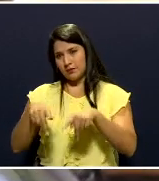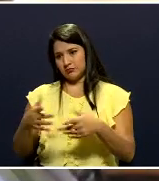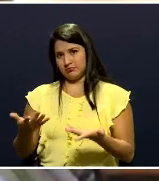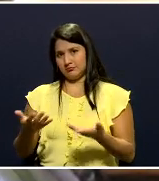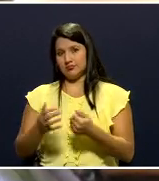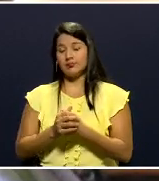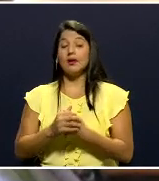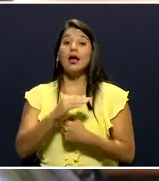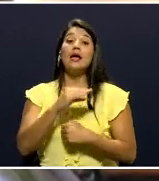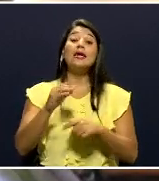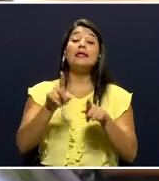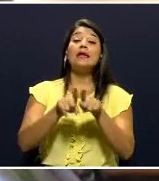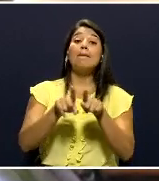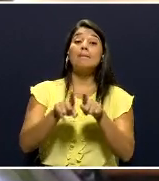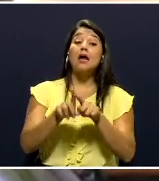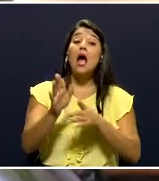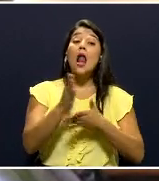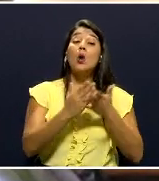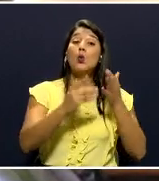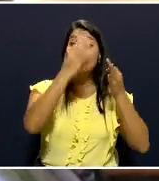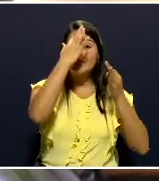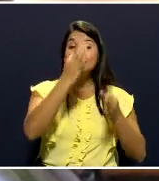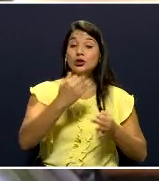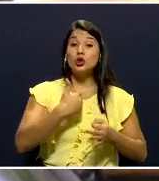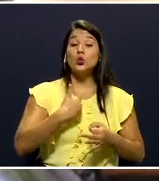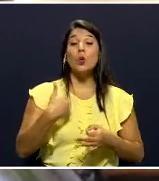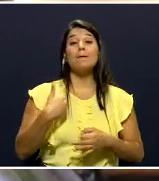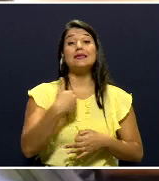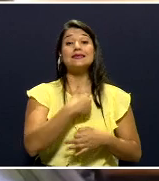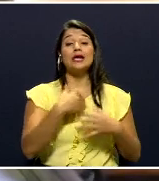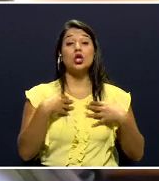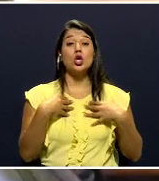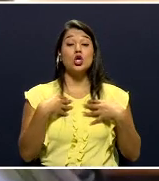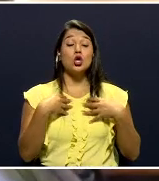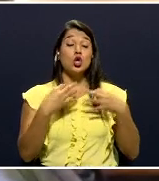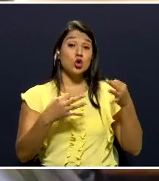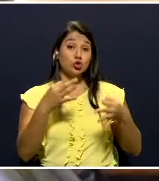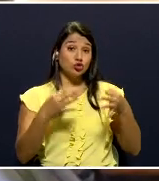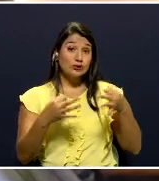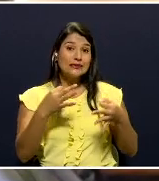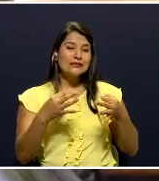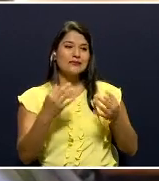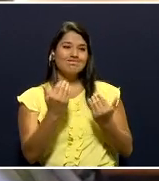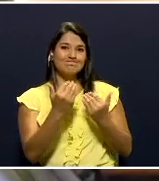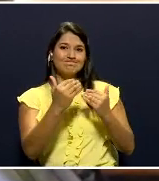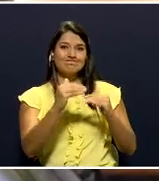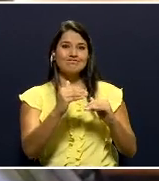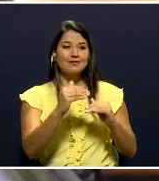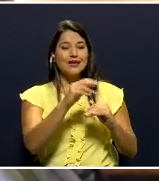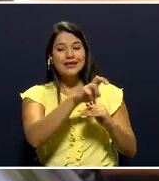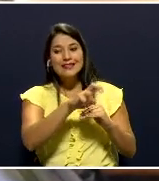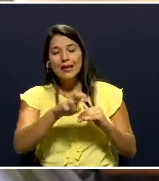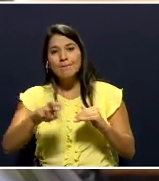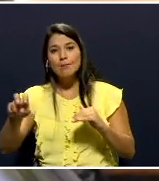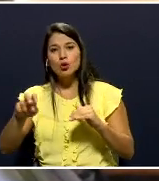incluso algunas decisiones del Ministerio de Justicia están limitando el transporte de los reos por